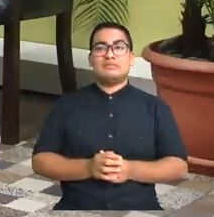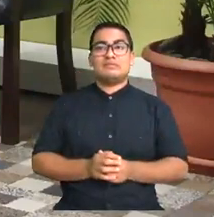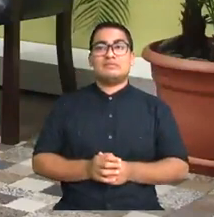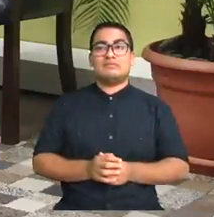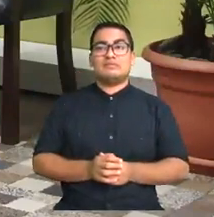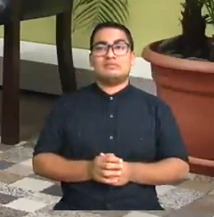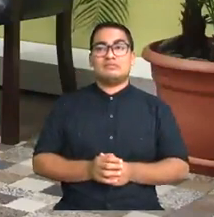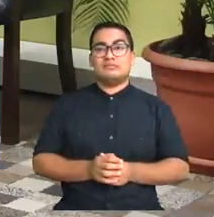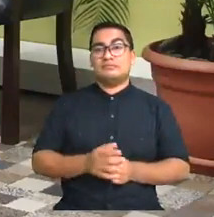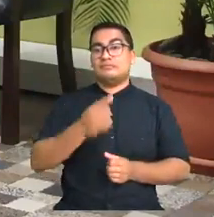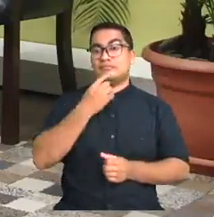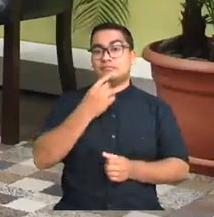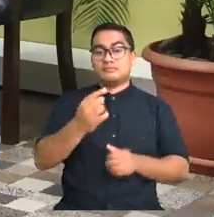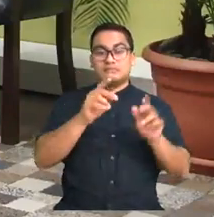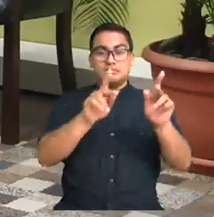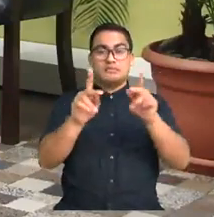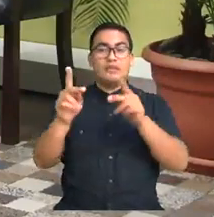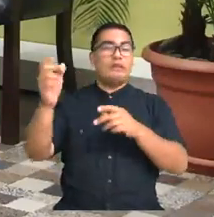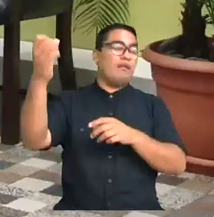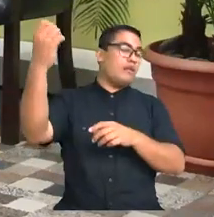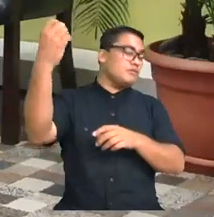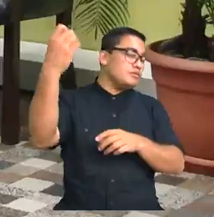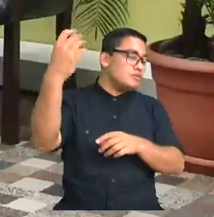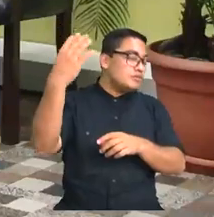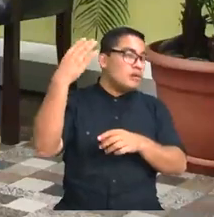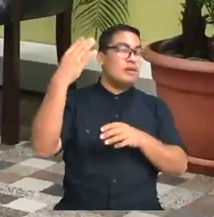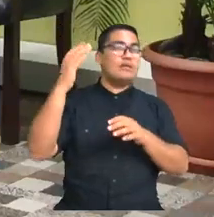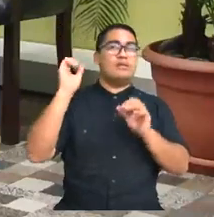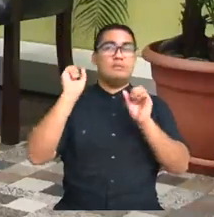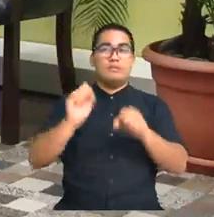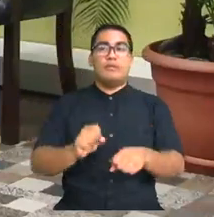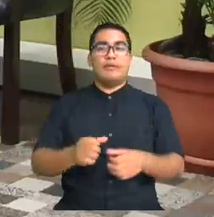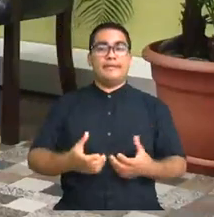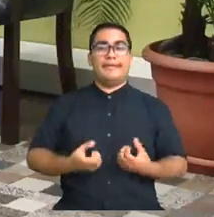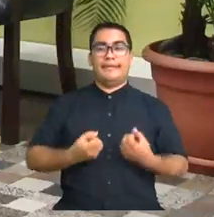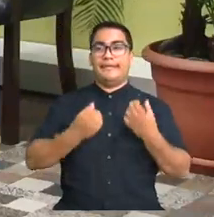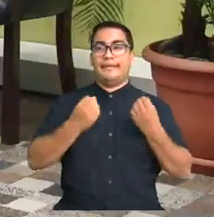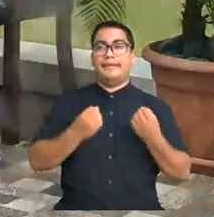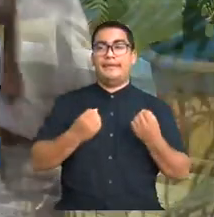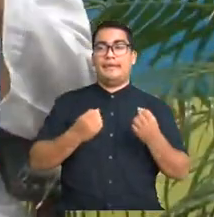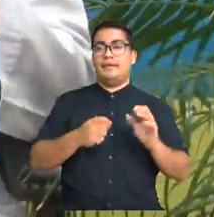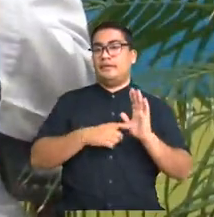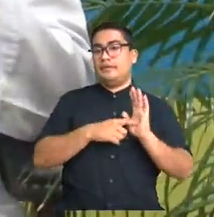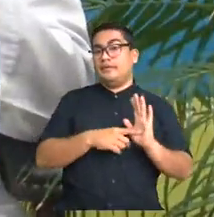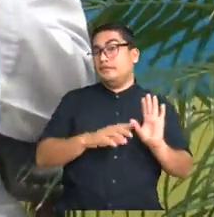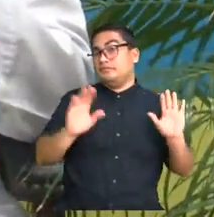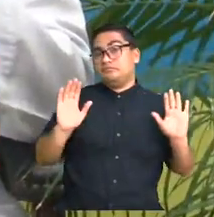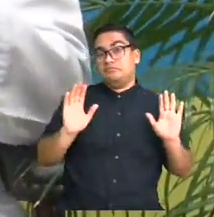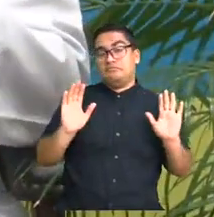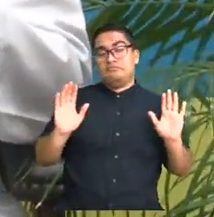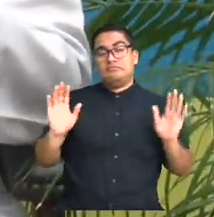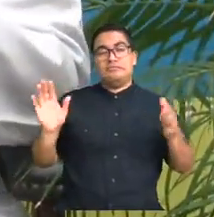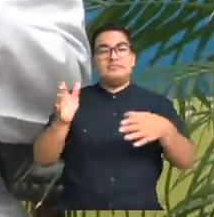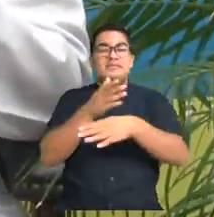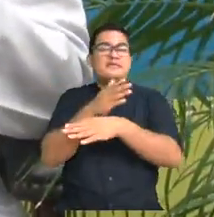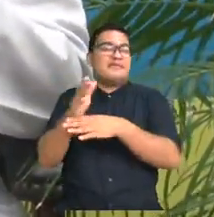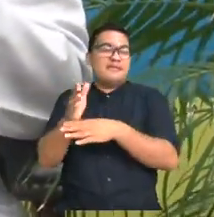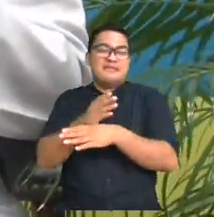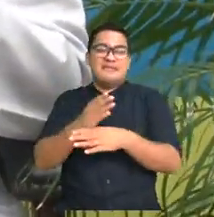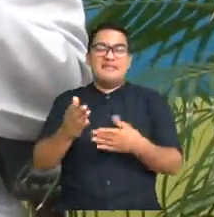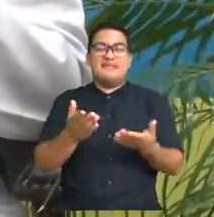requisito, no quiere decir que todo el que se asolea va a tener cáncer de piel, ni que el que no se asoleó no va a tener cáncer de piel,